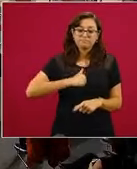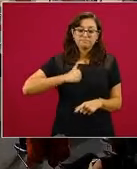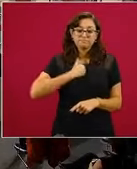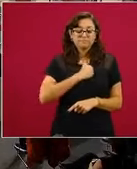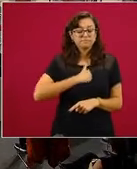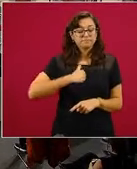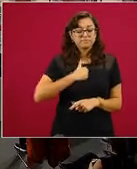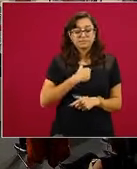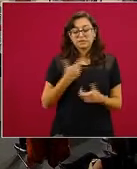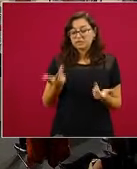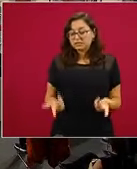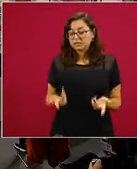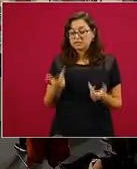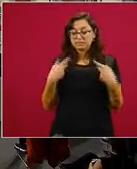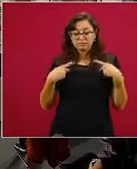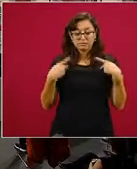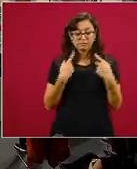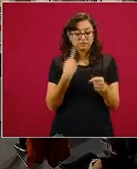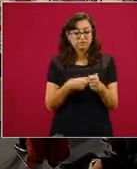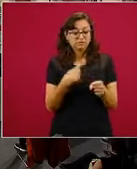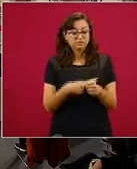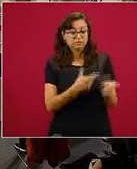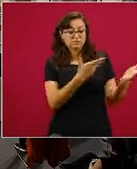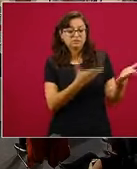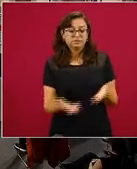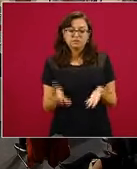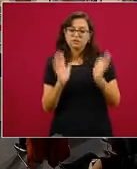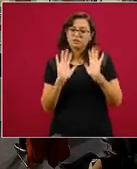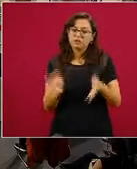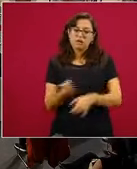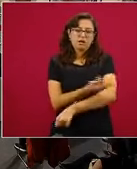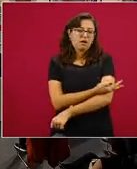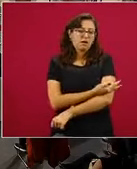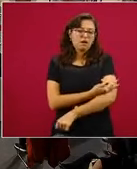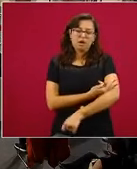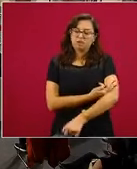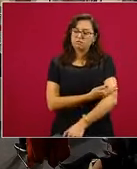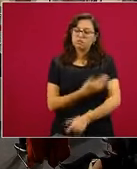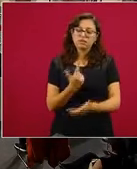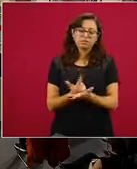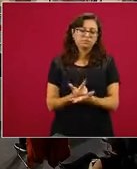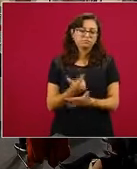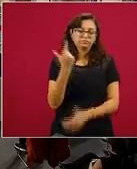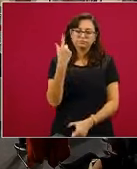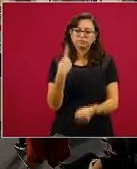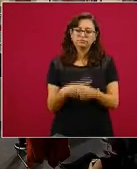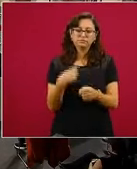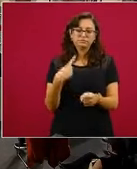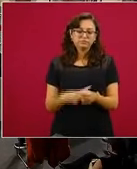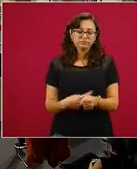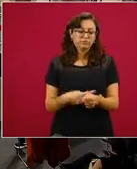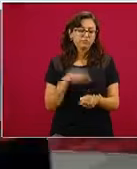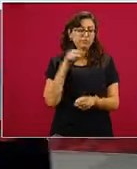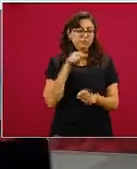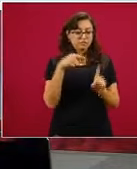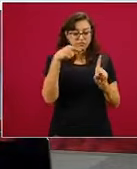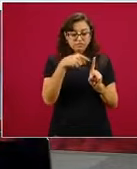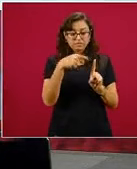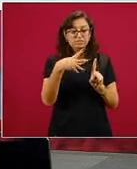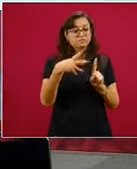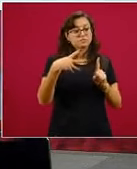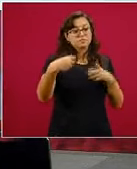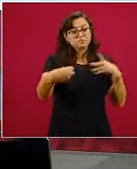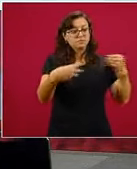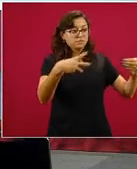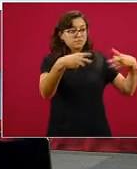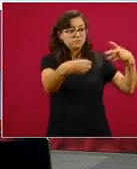nosotros estamos teniendo los casos de tuberculosis, llegan ya en estadios muy avanzados. Es decir, cuando ya contaminaron o cuando ya hubo transmisión al resto